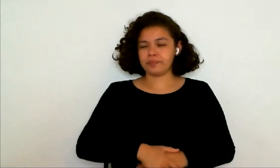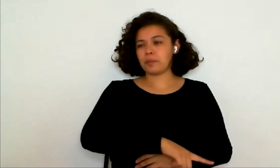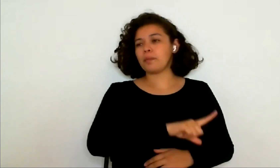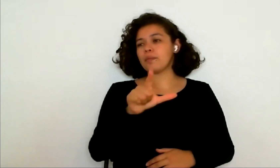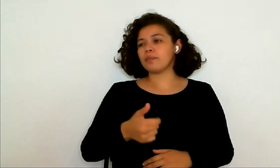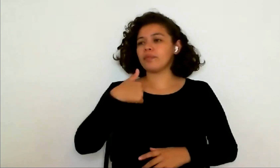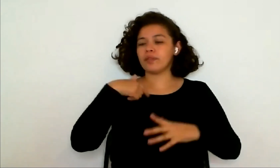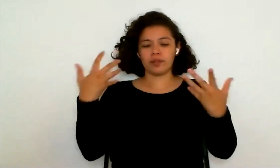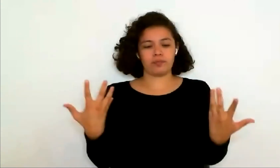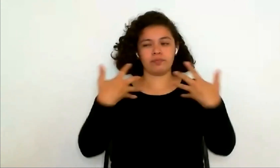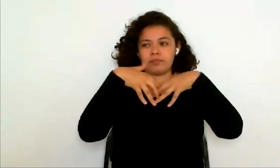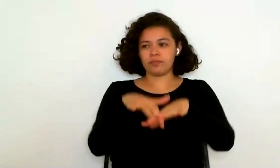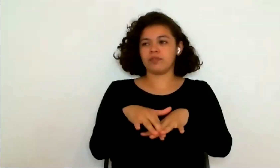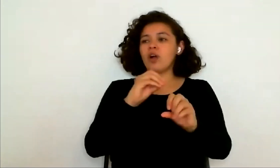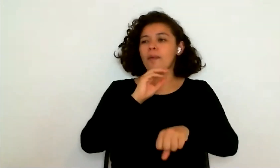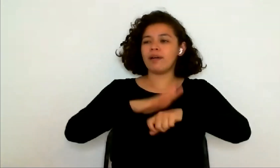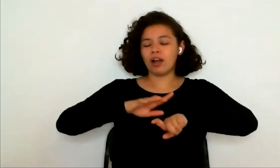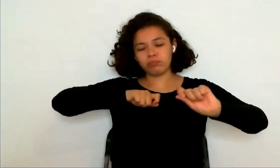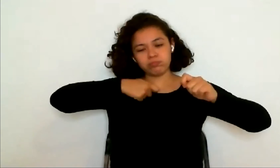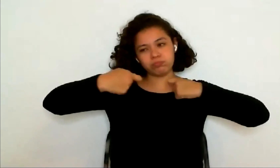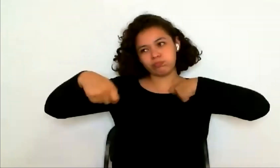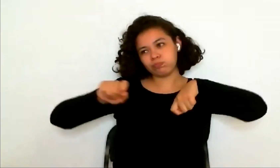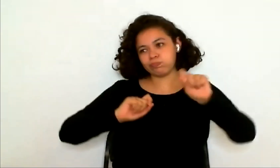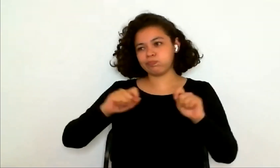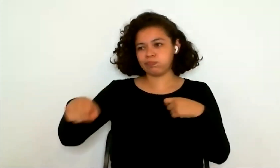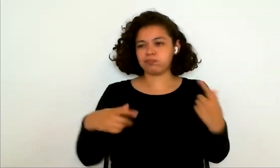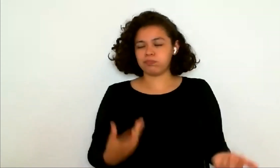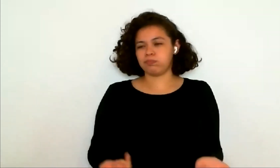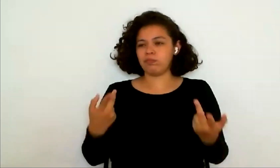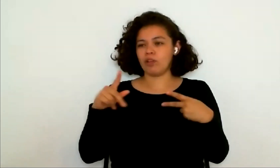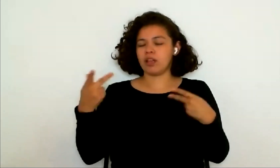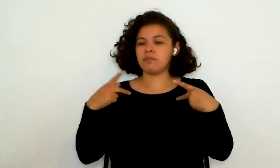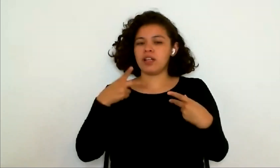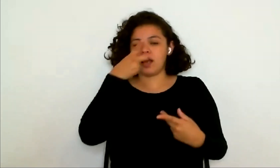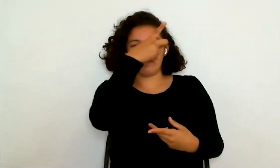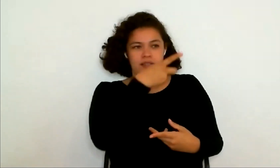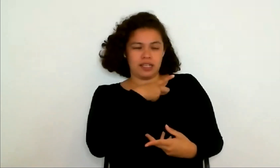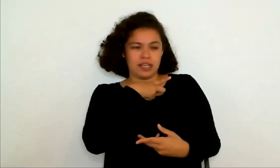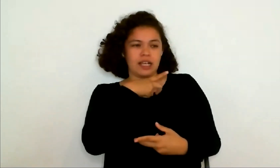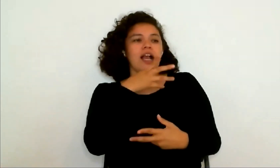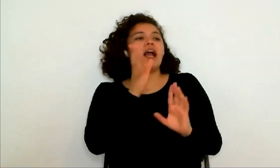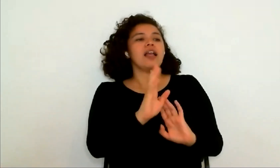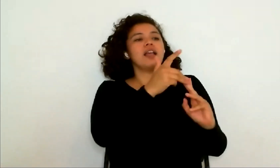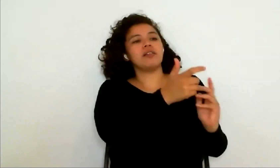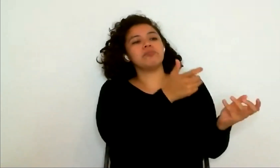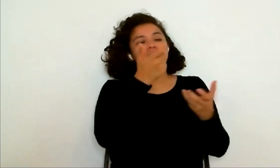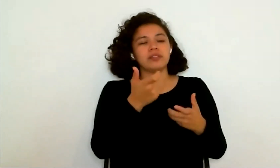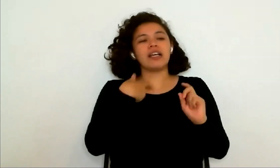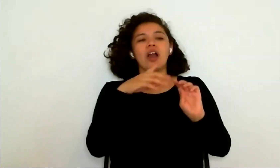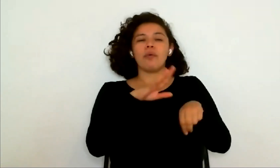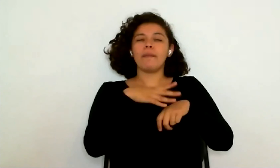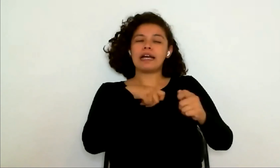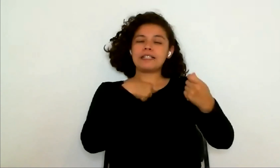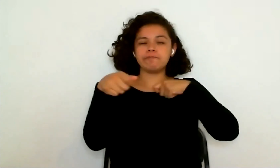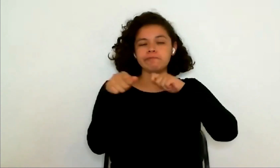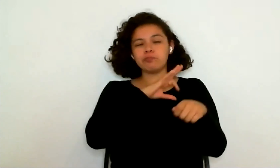o podré ser un poco más flexible con lo que ya me digan los terceros, ¿no? La institución, los financiadores, ¿no? Para poder